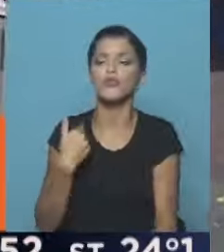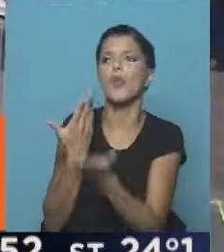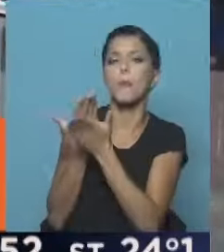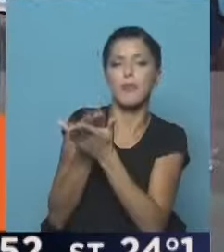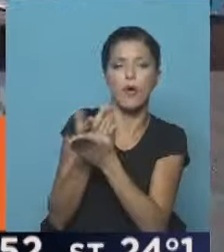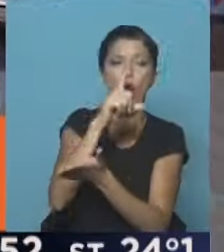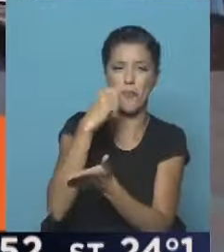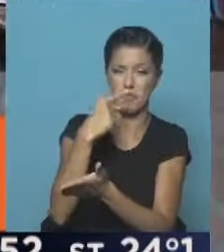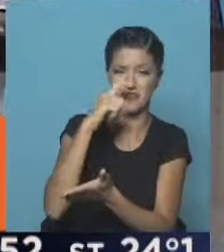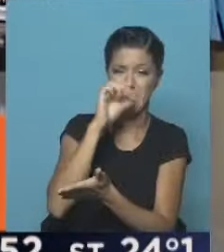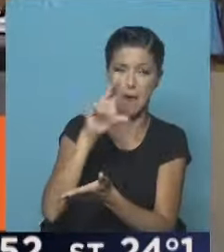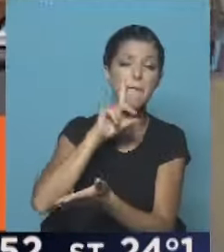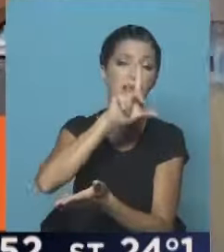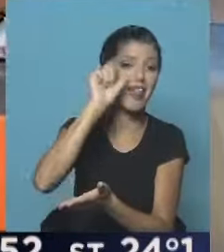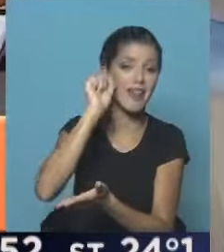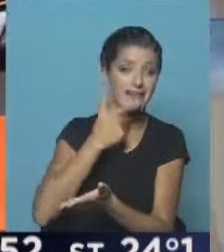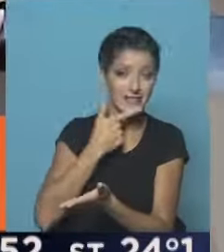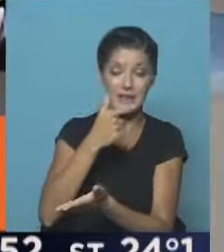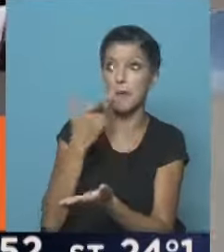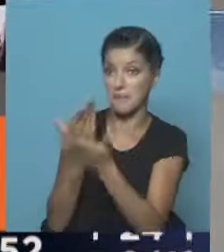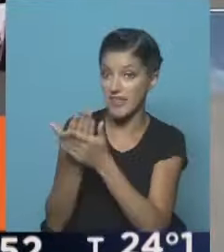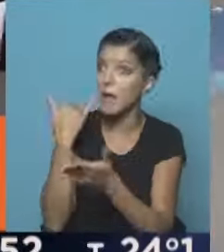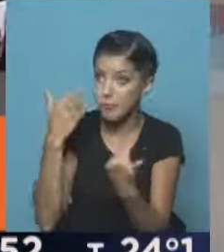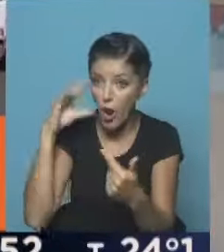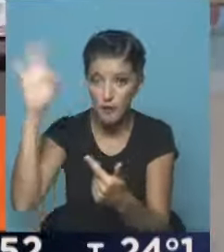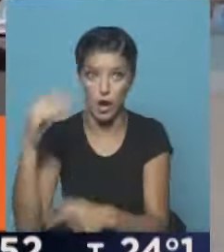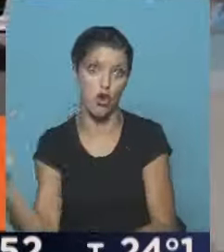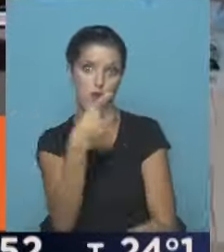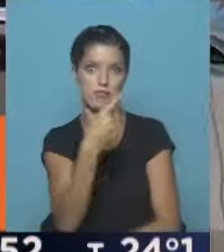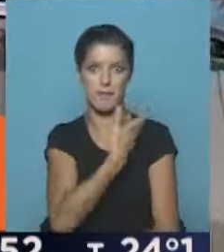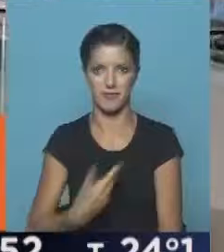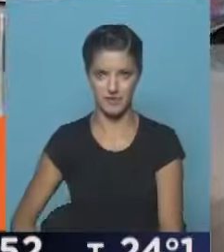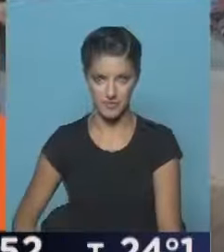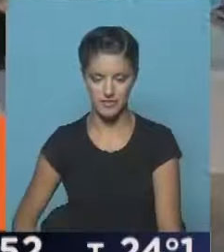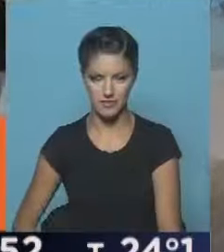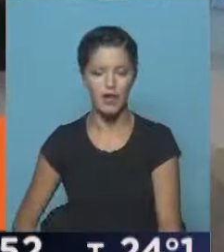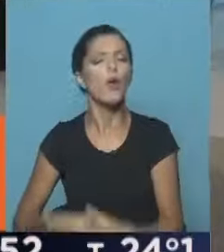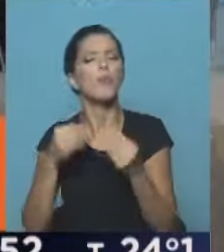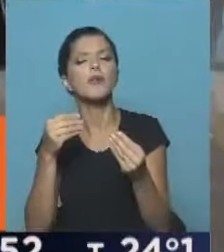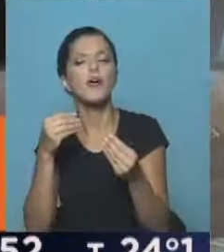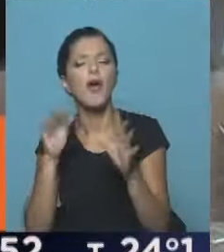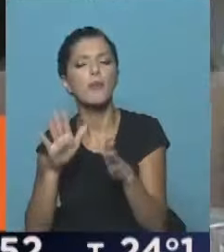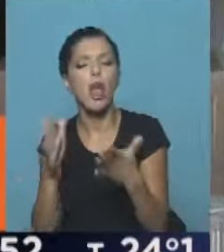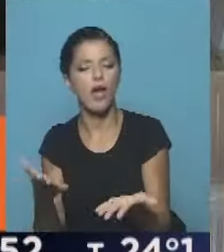Capriles, que se pronuncien, sobre todo Capriles, que exige que se pronuncie en contra del presidente de la Nación, a las Fuerzas Armadas